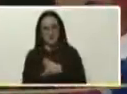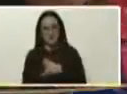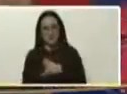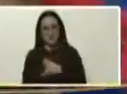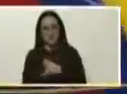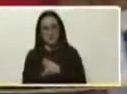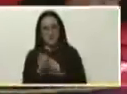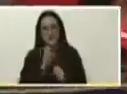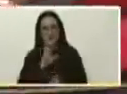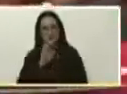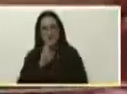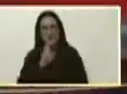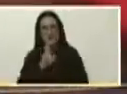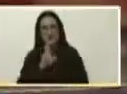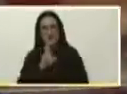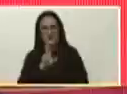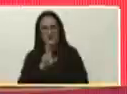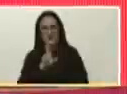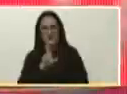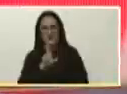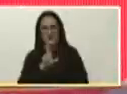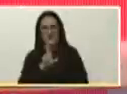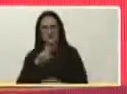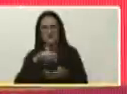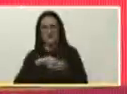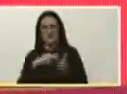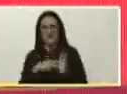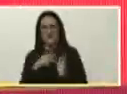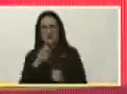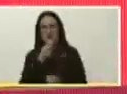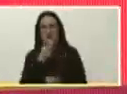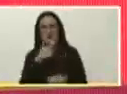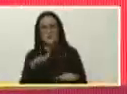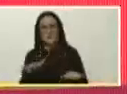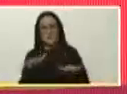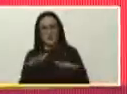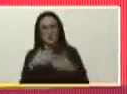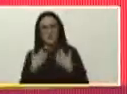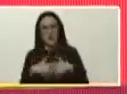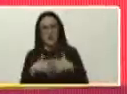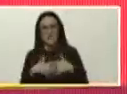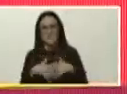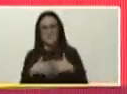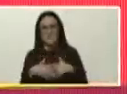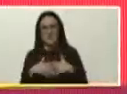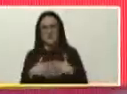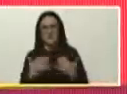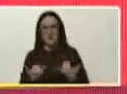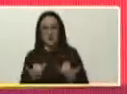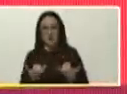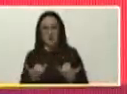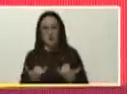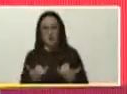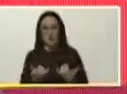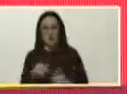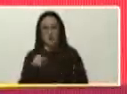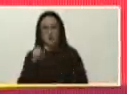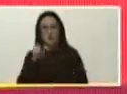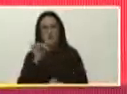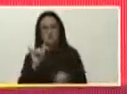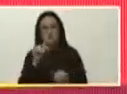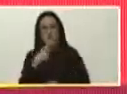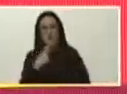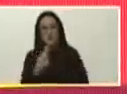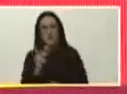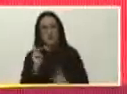el renacimiento de la R, el renacimiento, es esta hermosa industria. Y hoy, presidente, usted lo ha dicho, tenemos